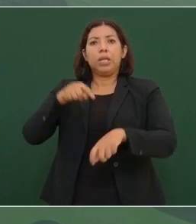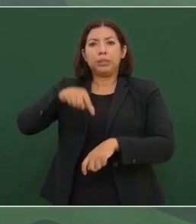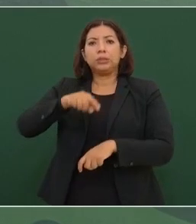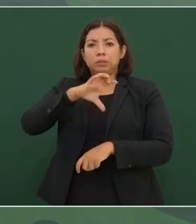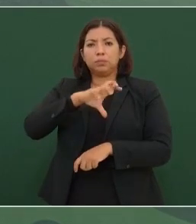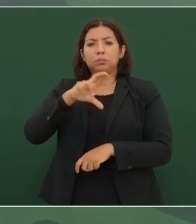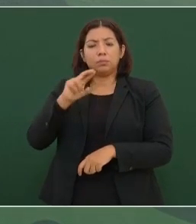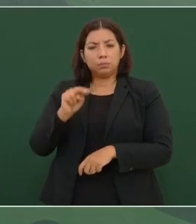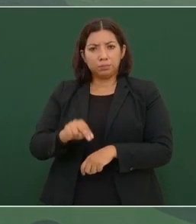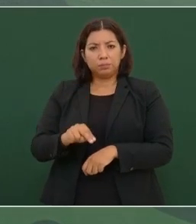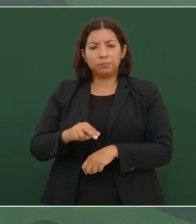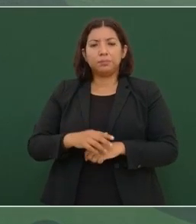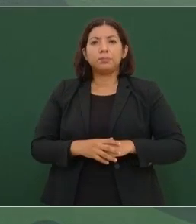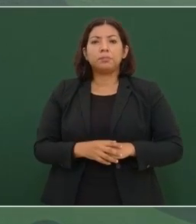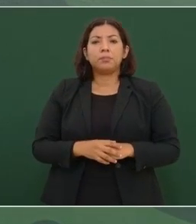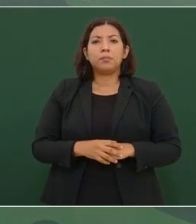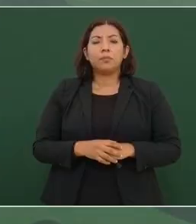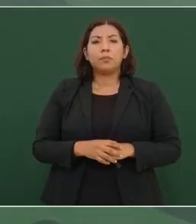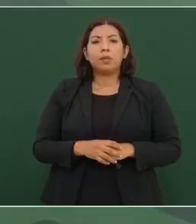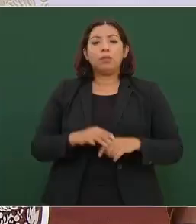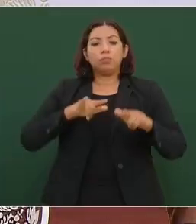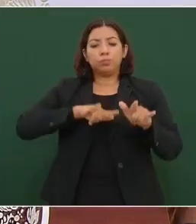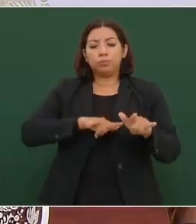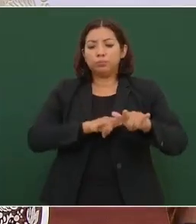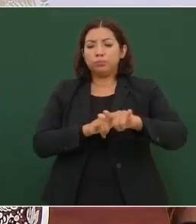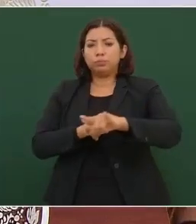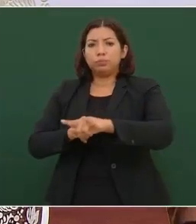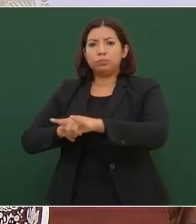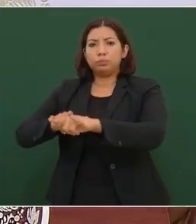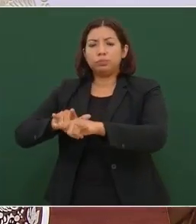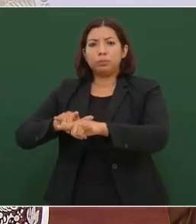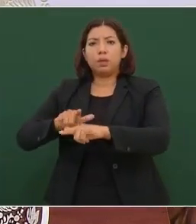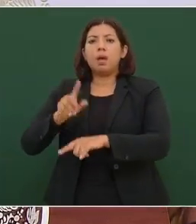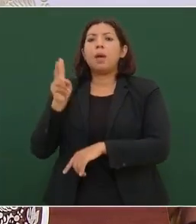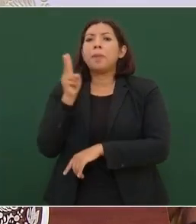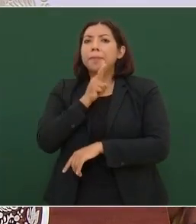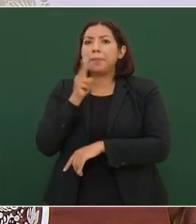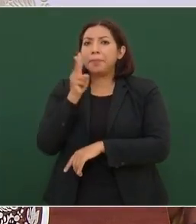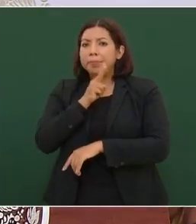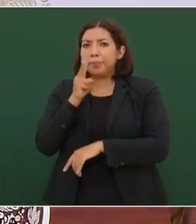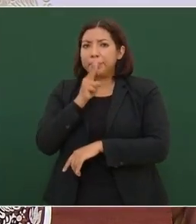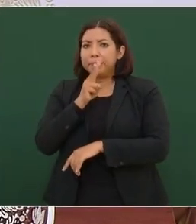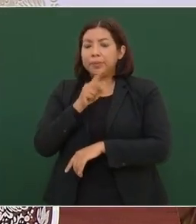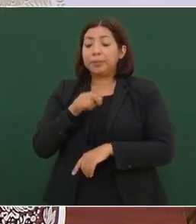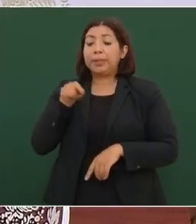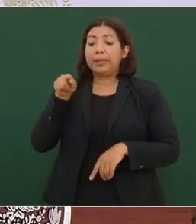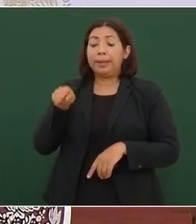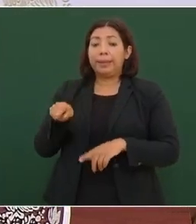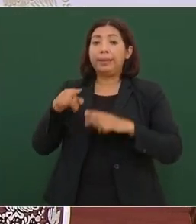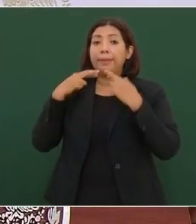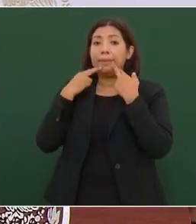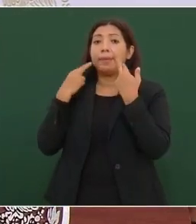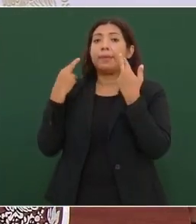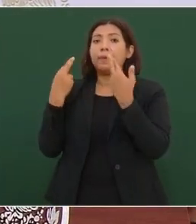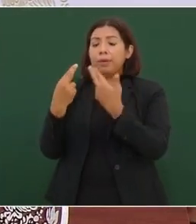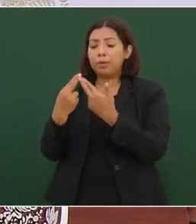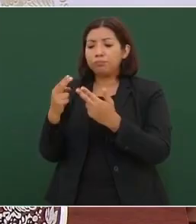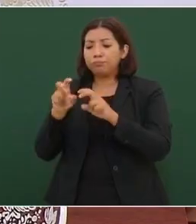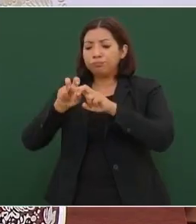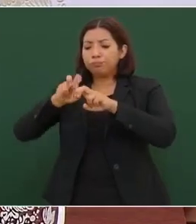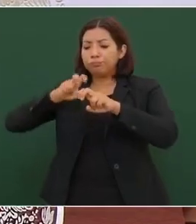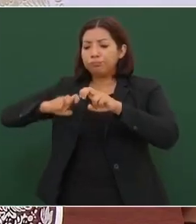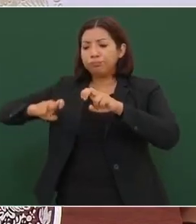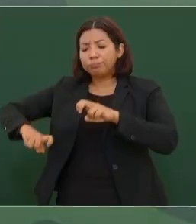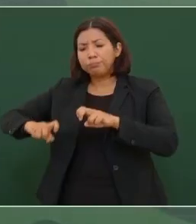Vamos a pasar a Valladolid. Ahí vamos a hacer una reunión de evaluación en